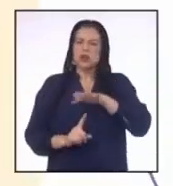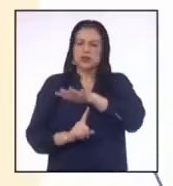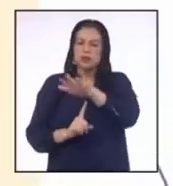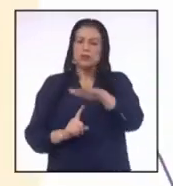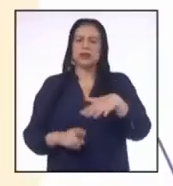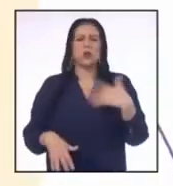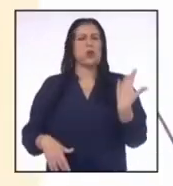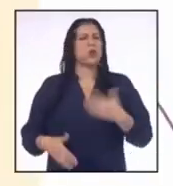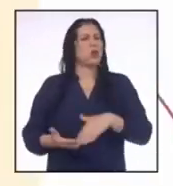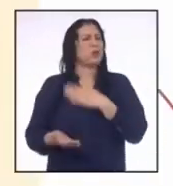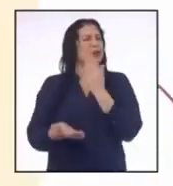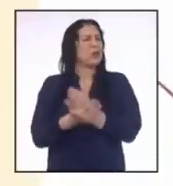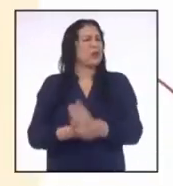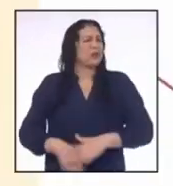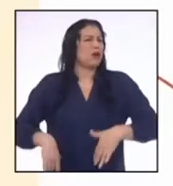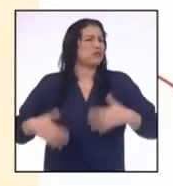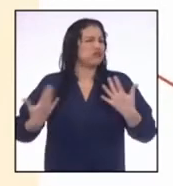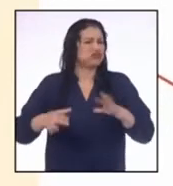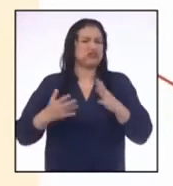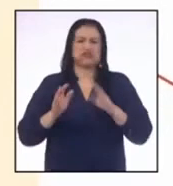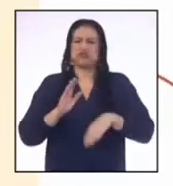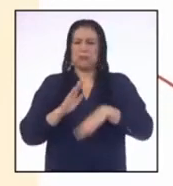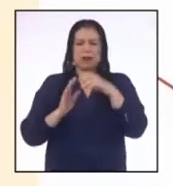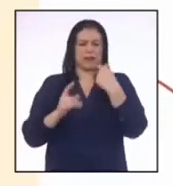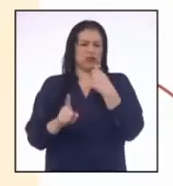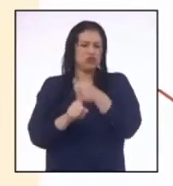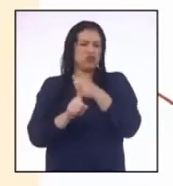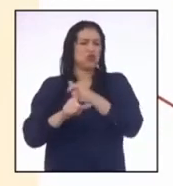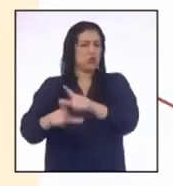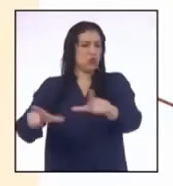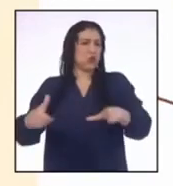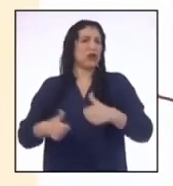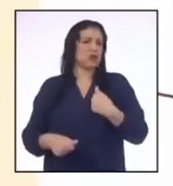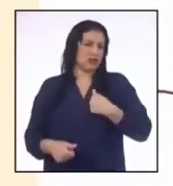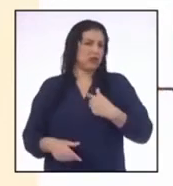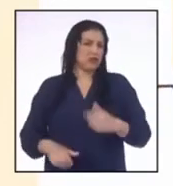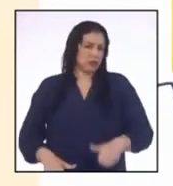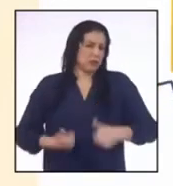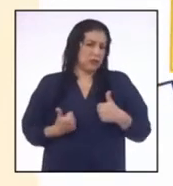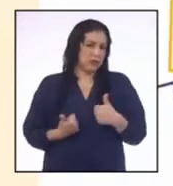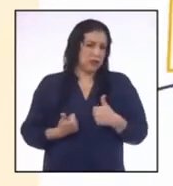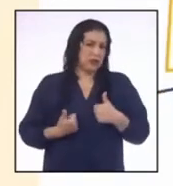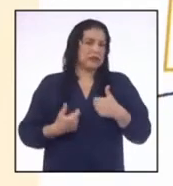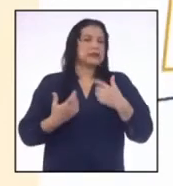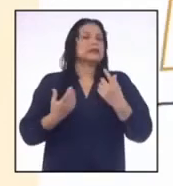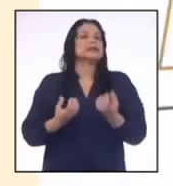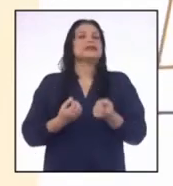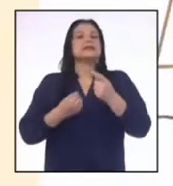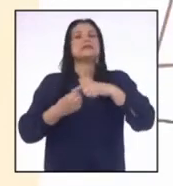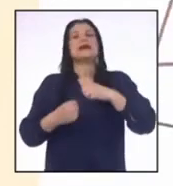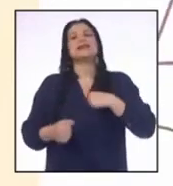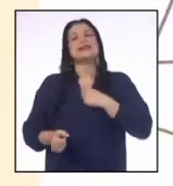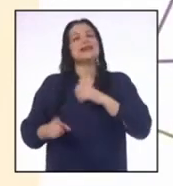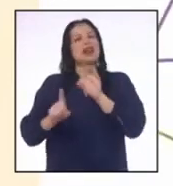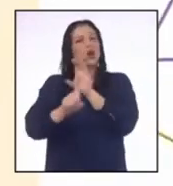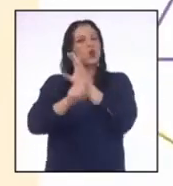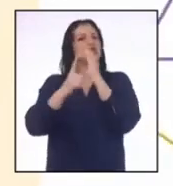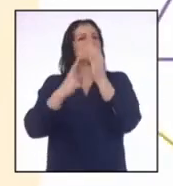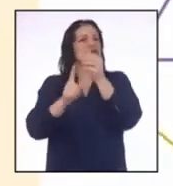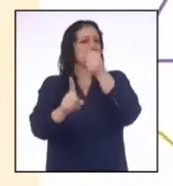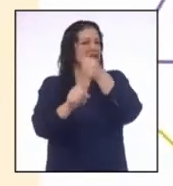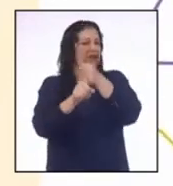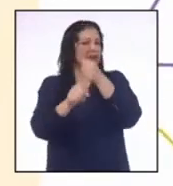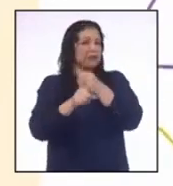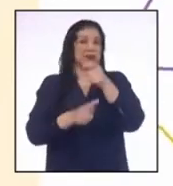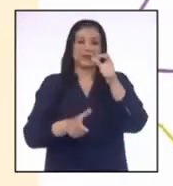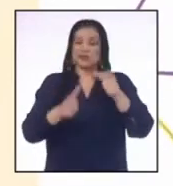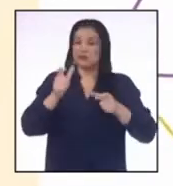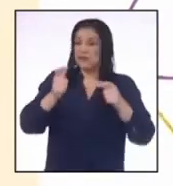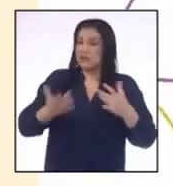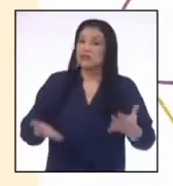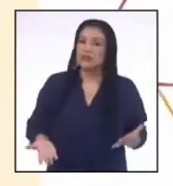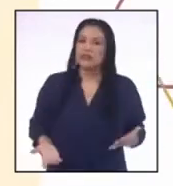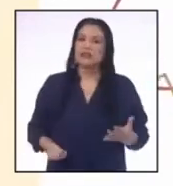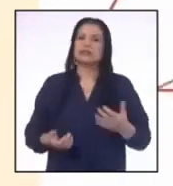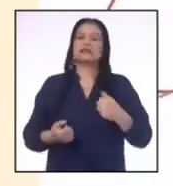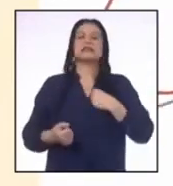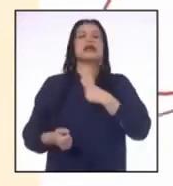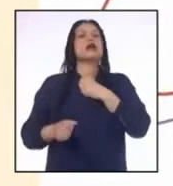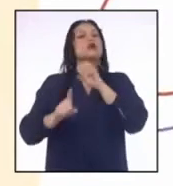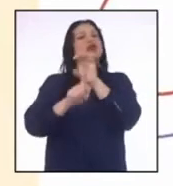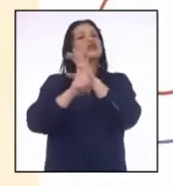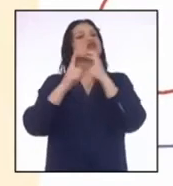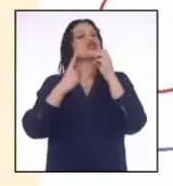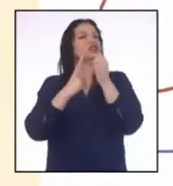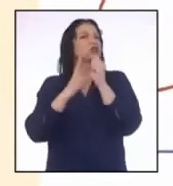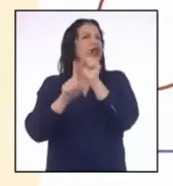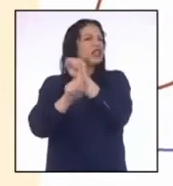problema grande que va más allá de tu localidad. Forma parte de la cultura misma de las personas. Somos una sociedad